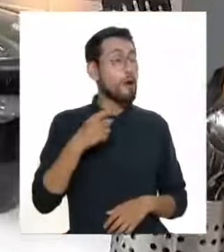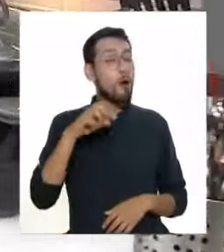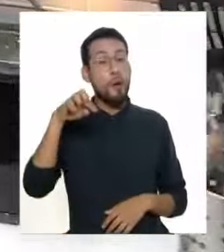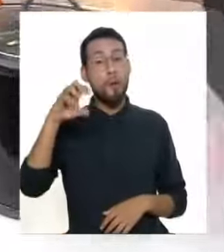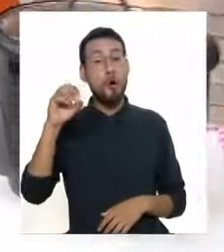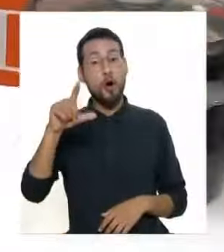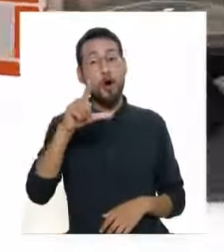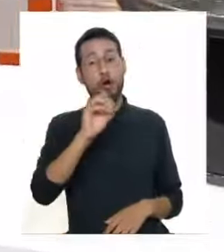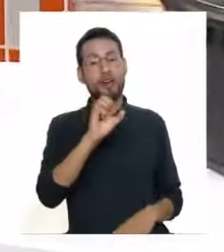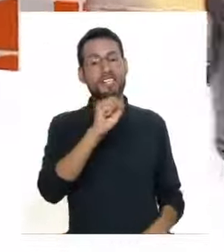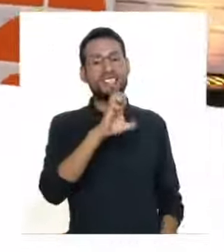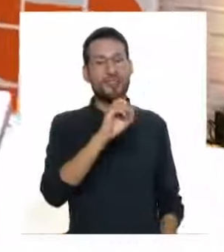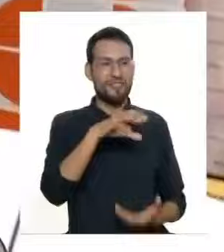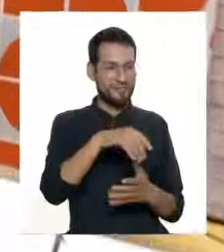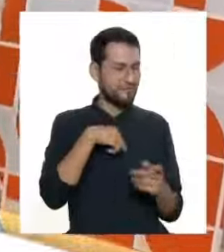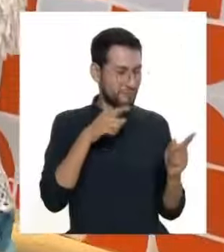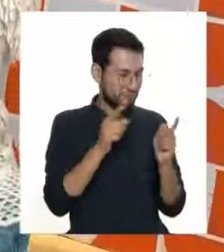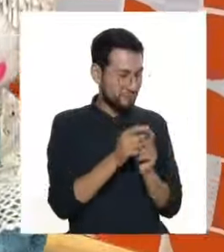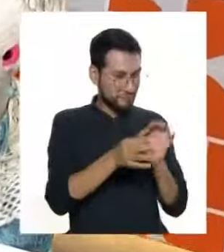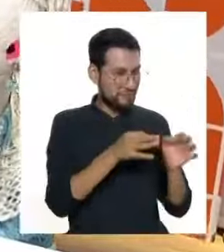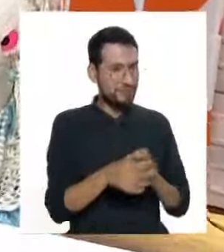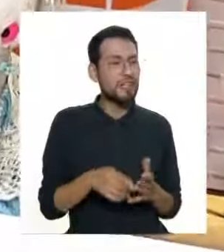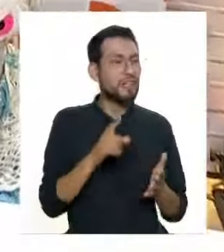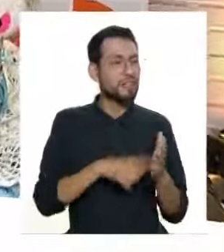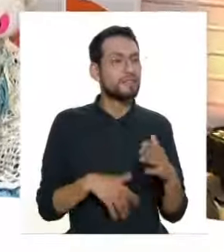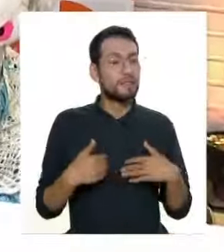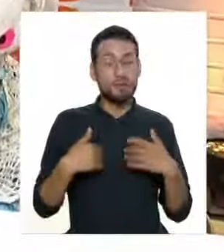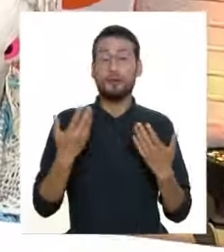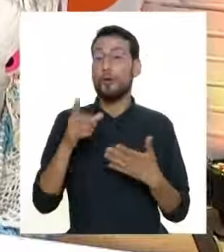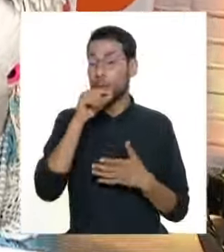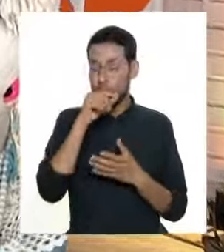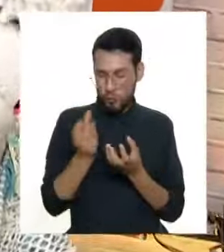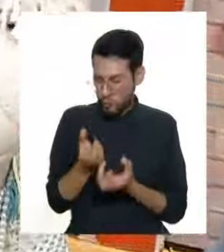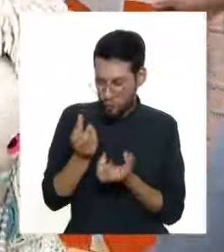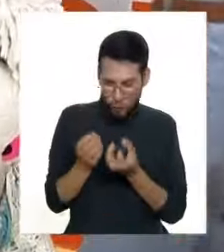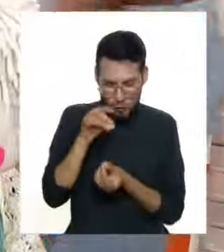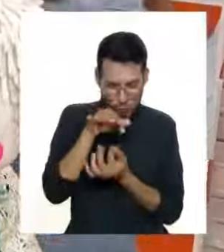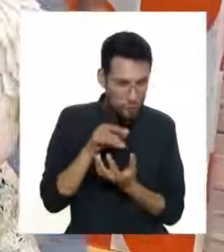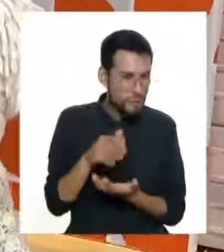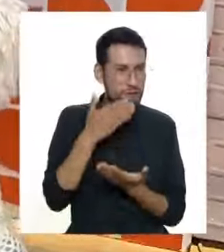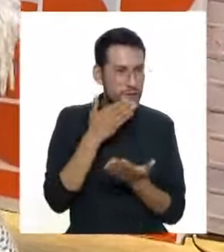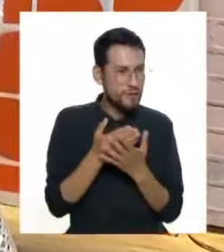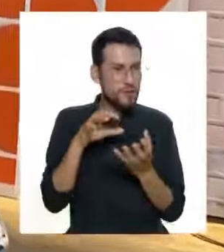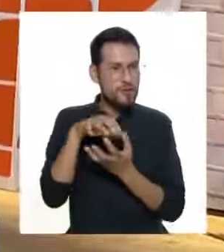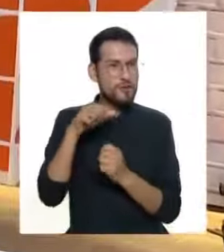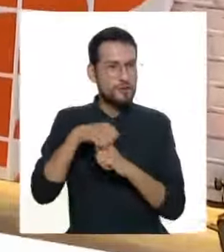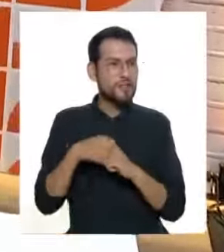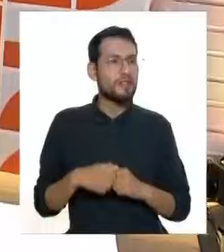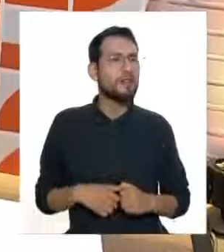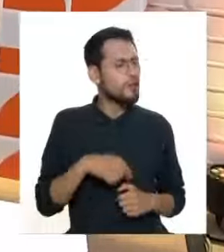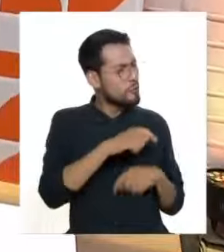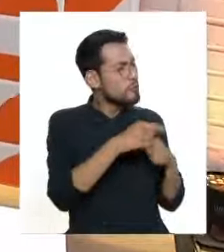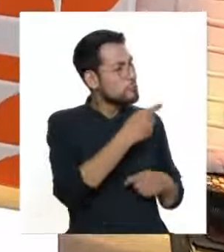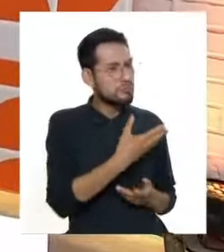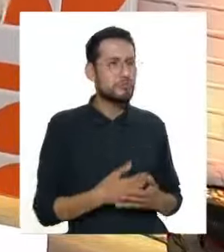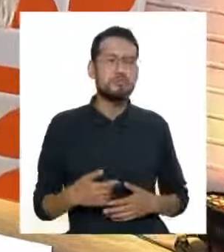Uf, delicioso. Te lo resumo así rapidito. Okay. Hemos dorado bien el pollo, todo el viejito bien doradito. ¿Qué tal te va en la cocina,